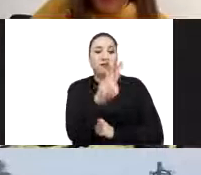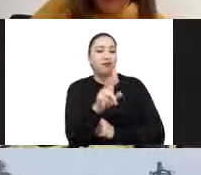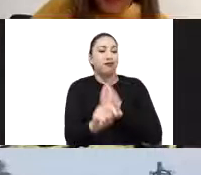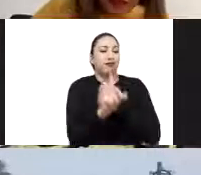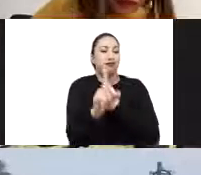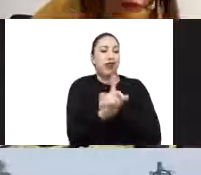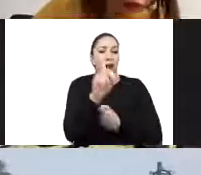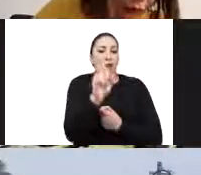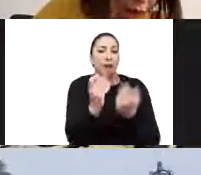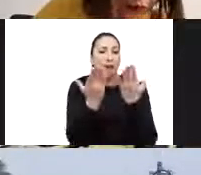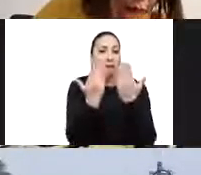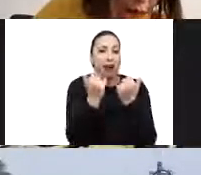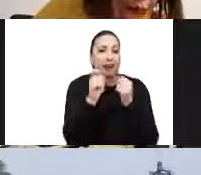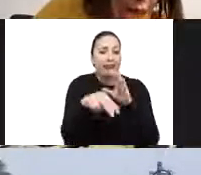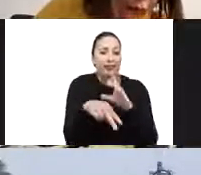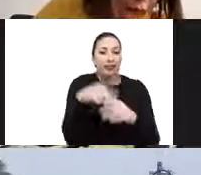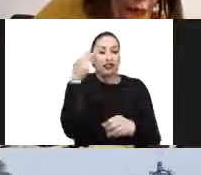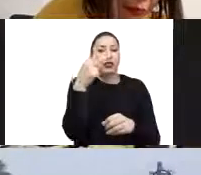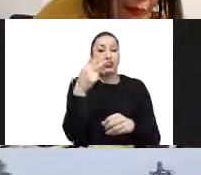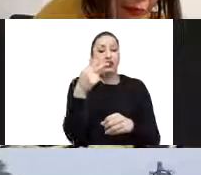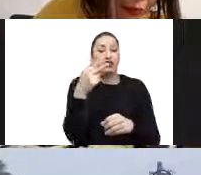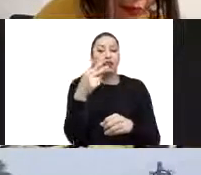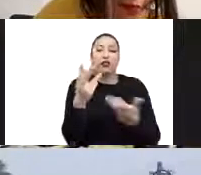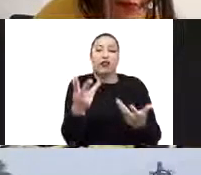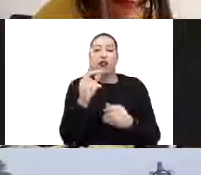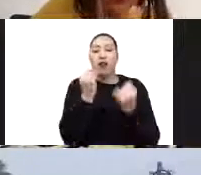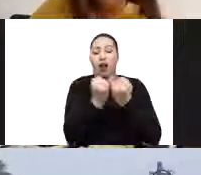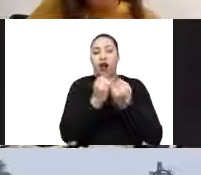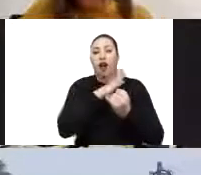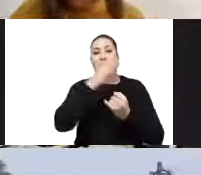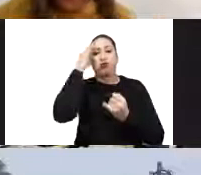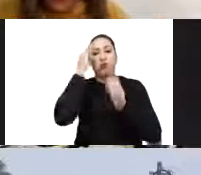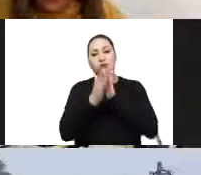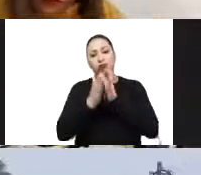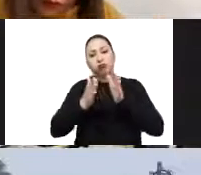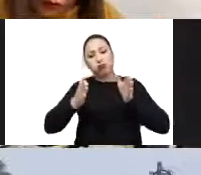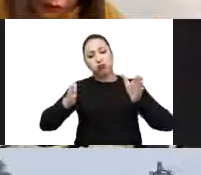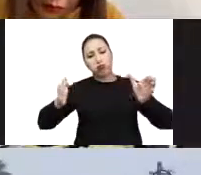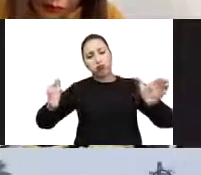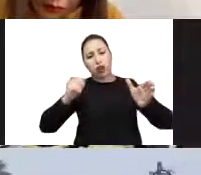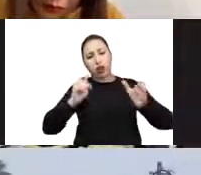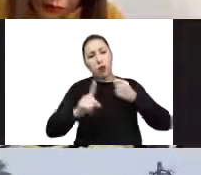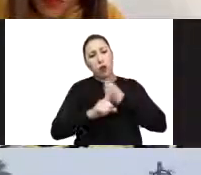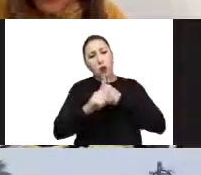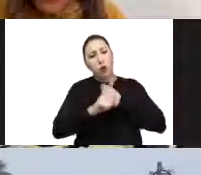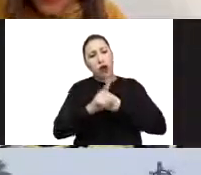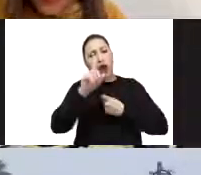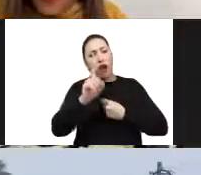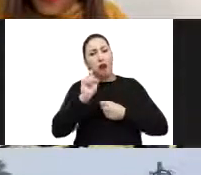de agua, ¿no? Los eventos climáticos extremos, que ya los